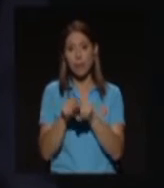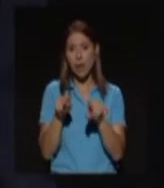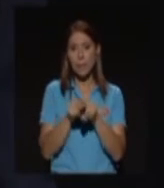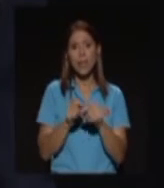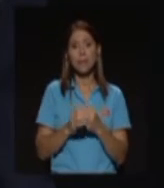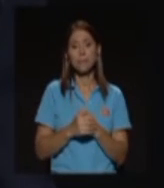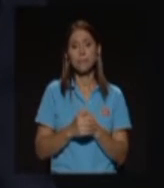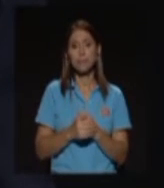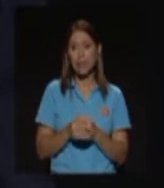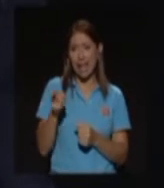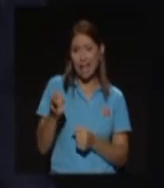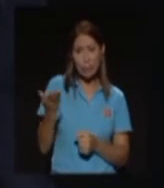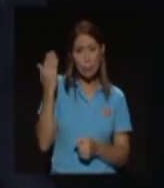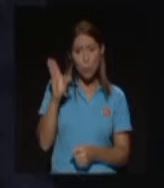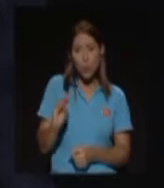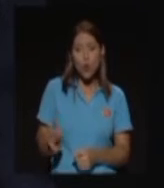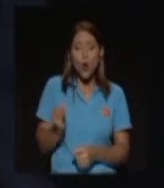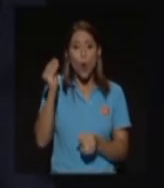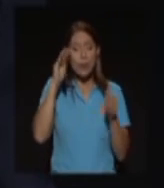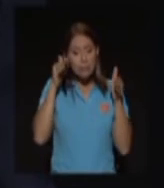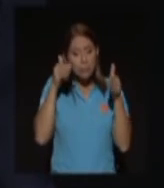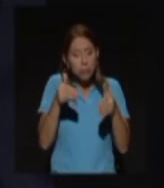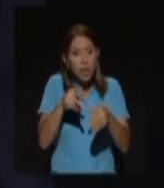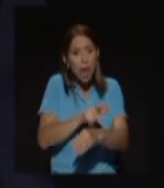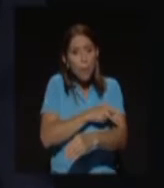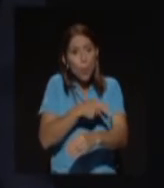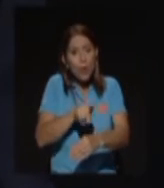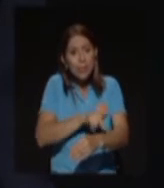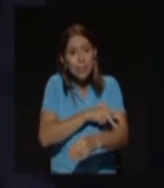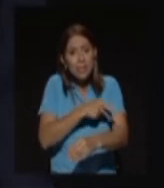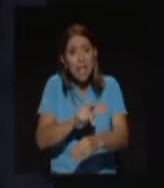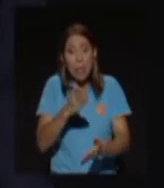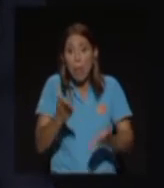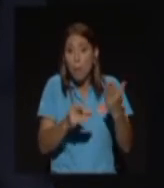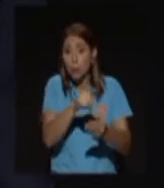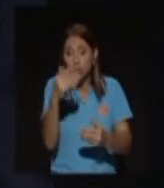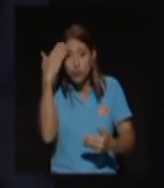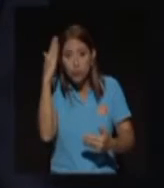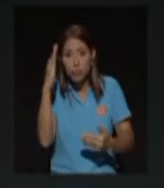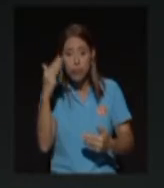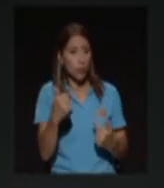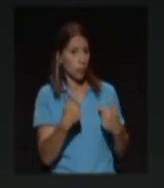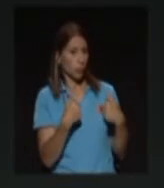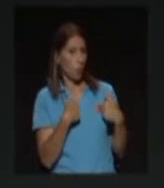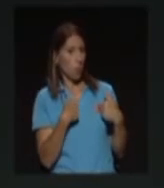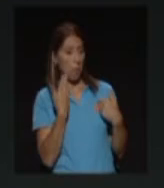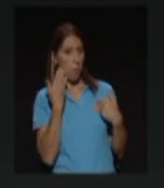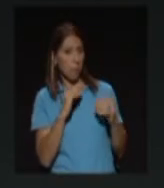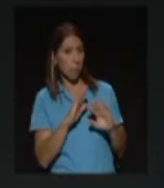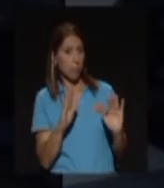También, muy joven, cultivó la poesía, cosa que posiblemente el público desconoce, ¿verdad? Yo por lo menos también.